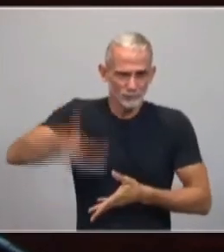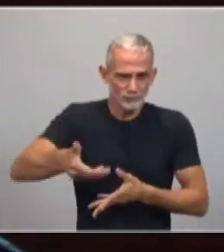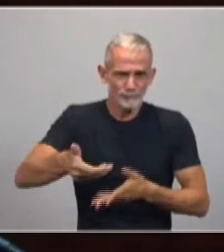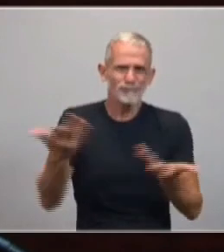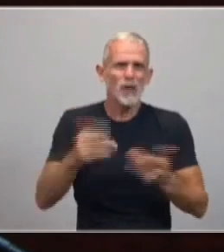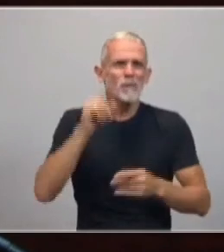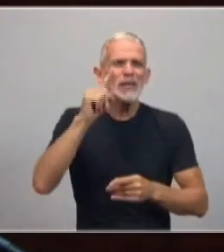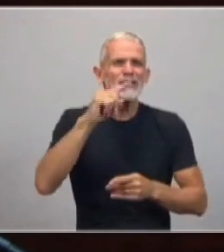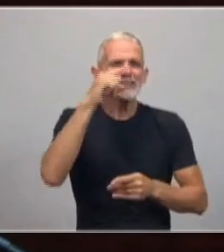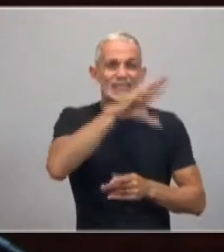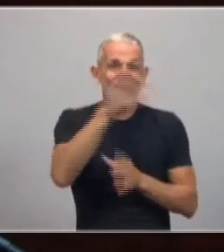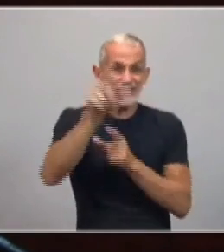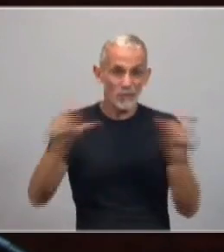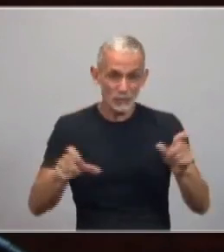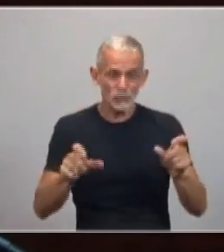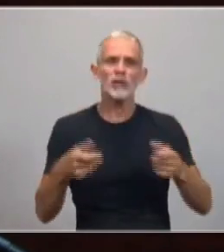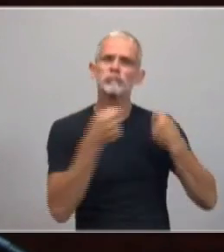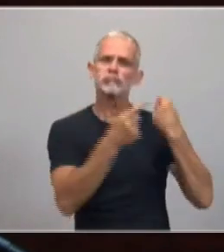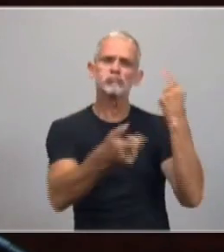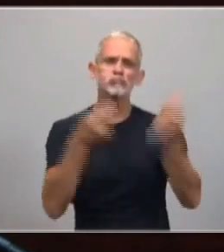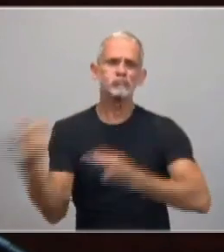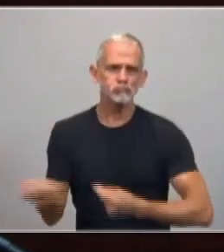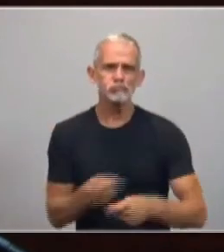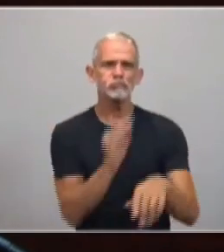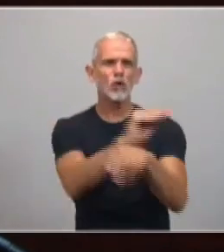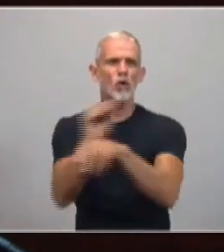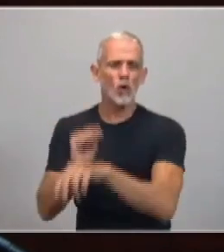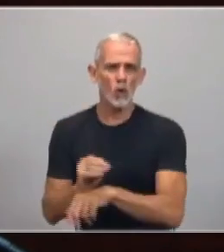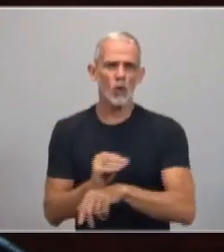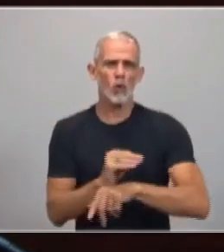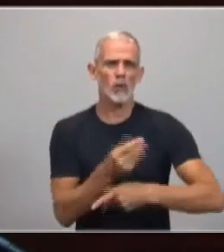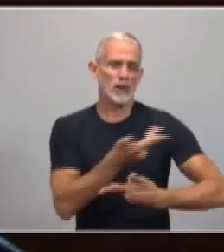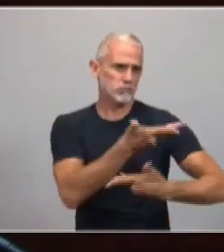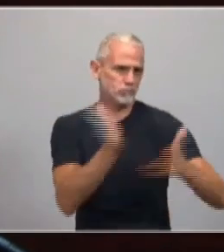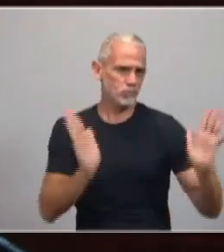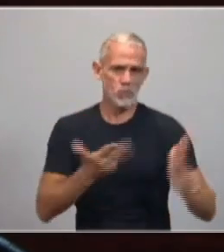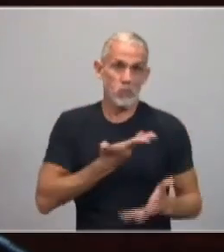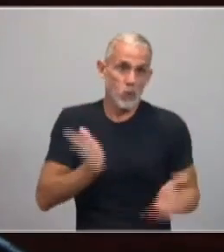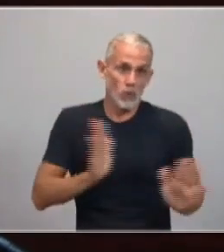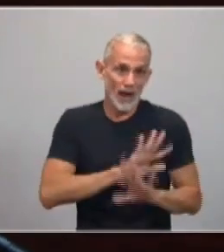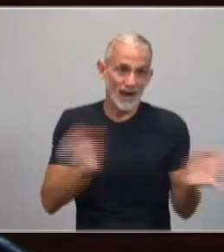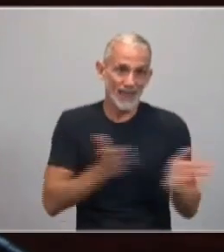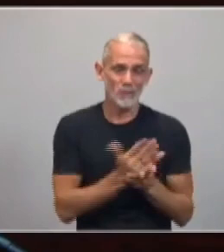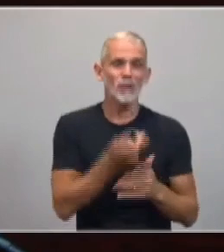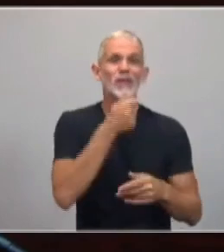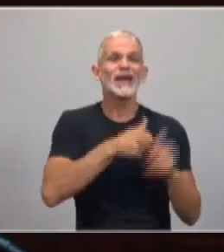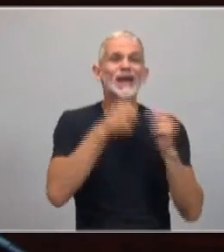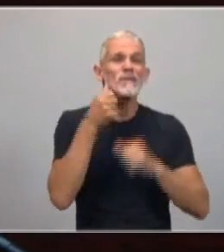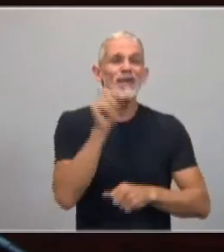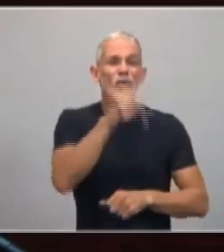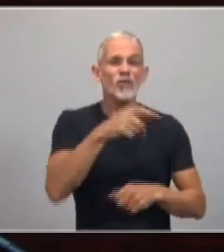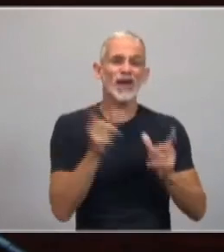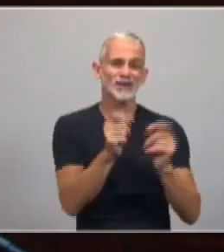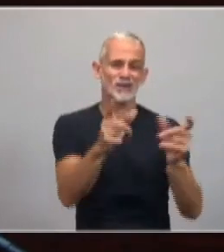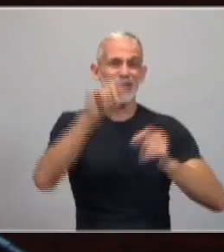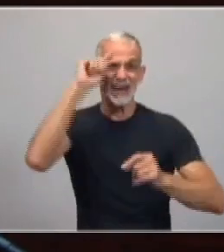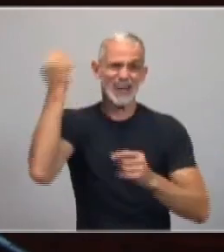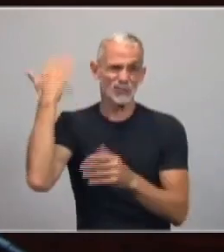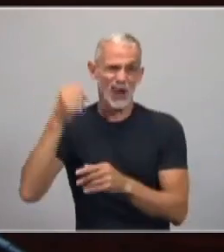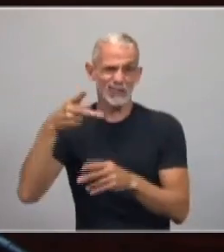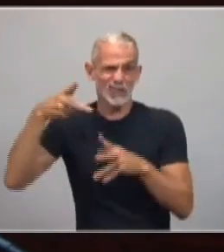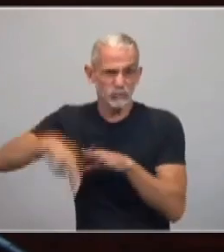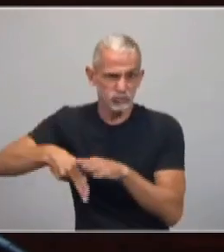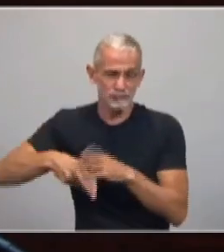unas 1.700 personas con cobertura pública exclusiva que recibían la medicación de la Nación